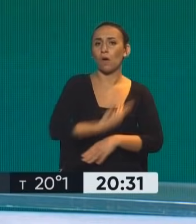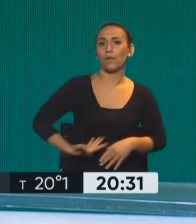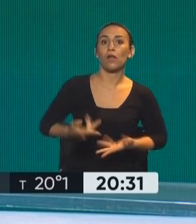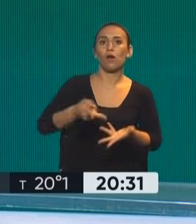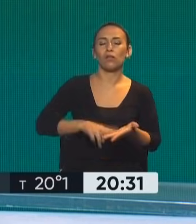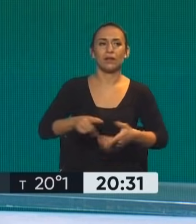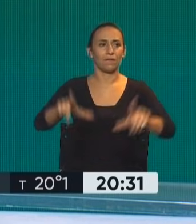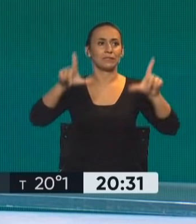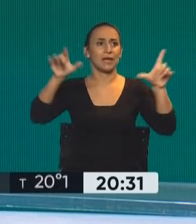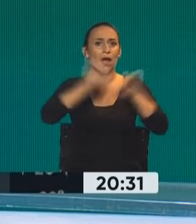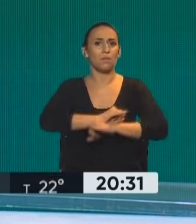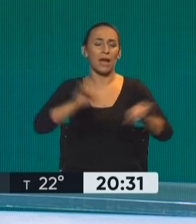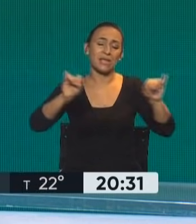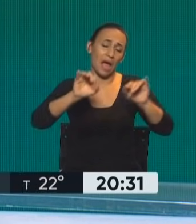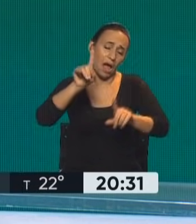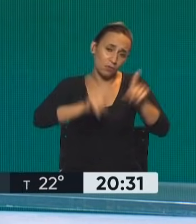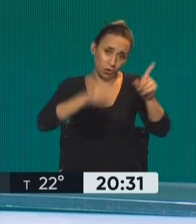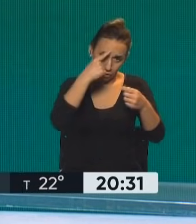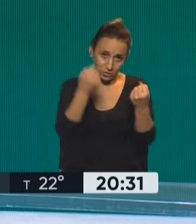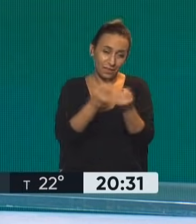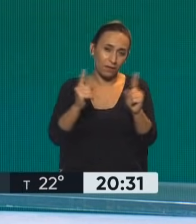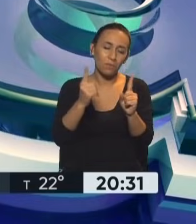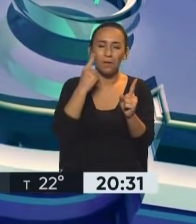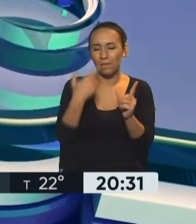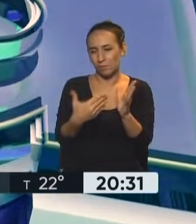tan de acuerdo con esa palabra, pero lo hablamos después del informe.